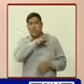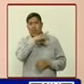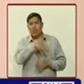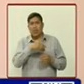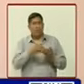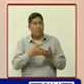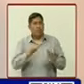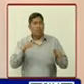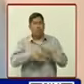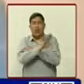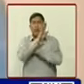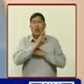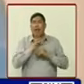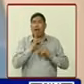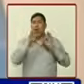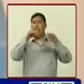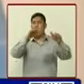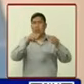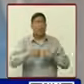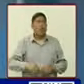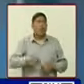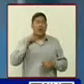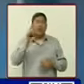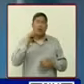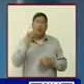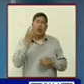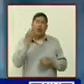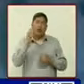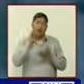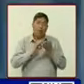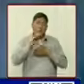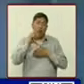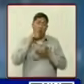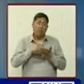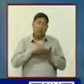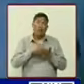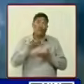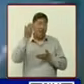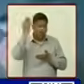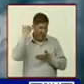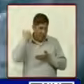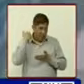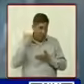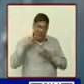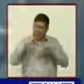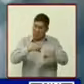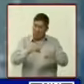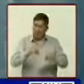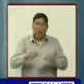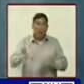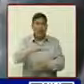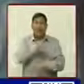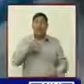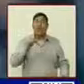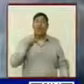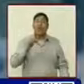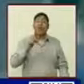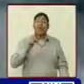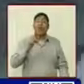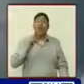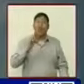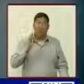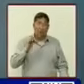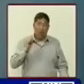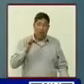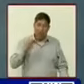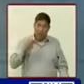salida al mar. El 14 de febrero de 1879, tropas chilenas ocuparon la población portuaria boliviana de Antofagasta sin declaratoria